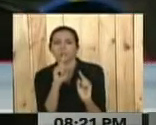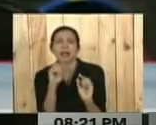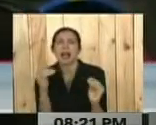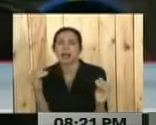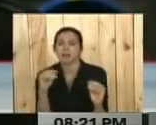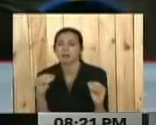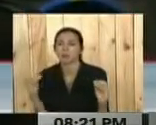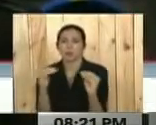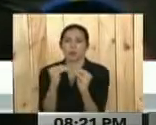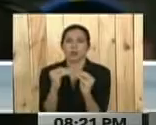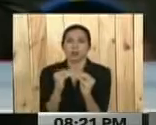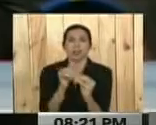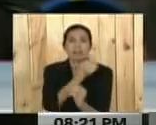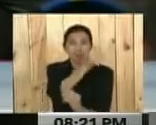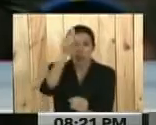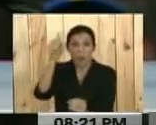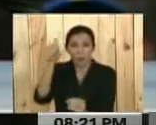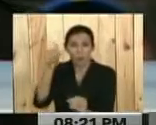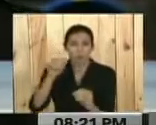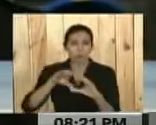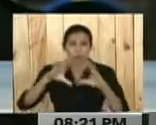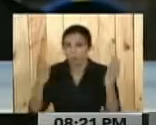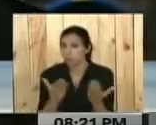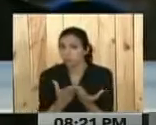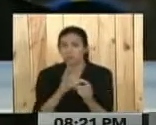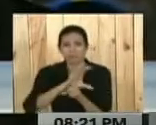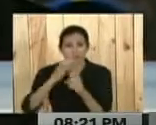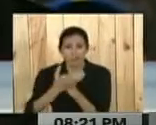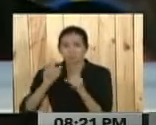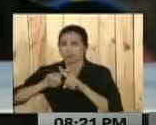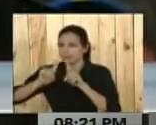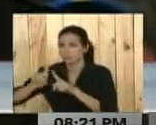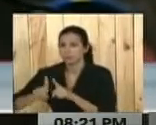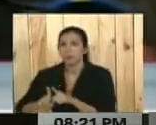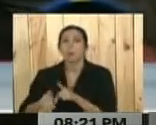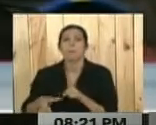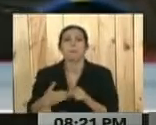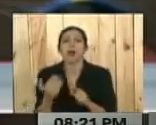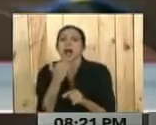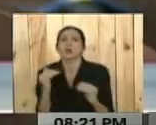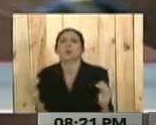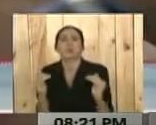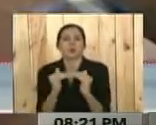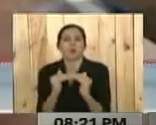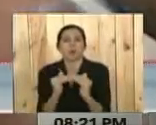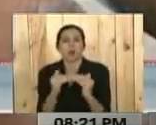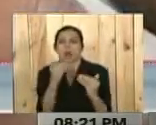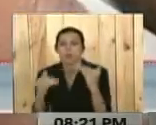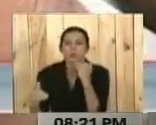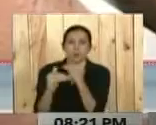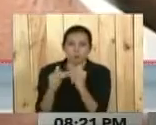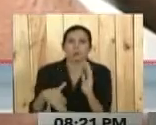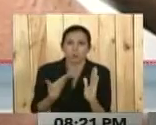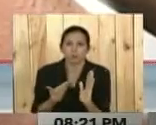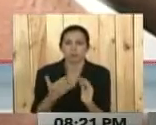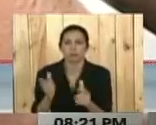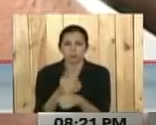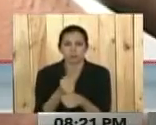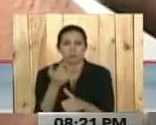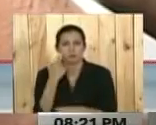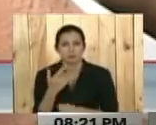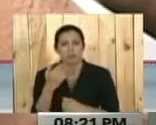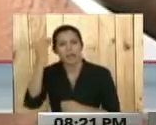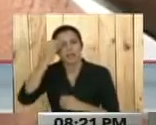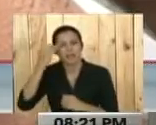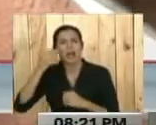las singularidades que tenemos unos y otros? Y procesos que se dan precisamente dentro de las comunidades. Ahí él analiza los procesos que ha